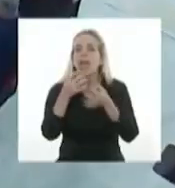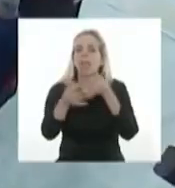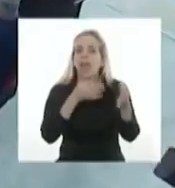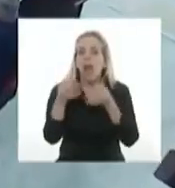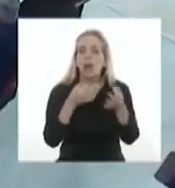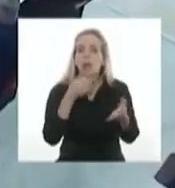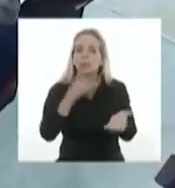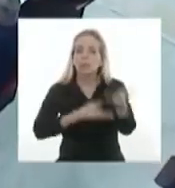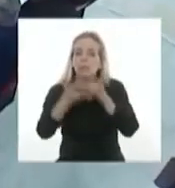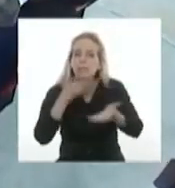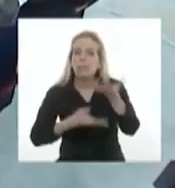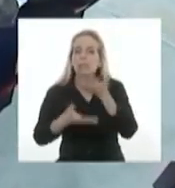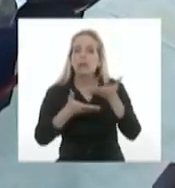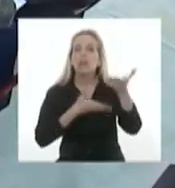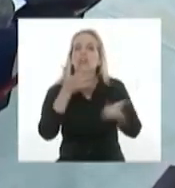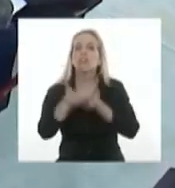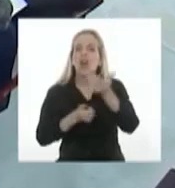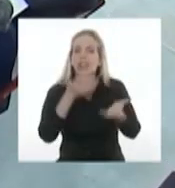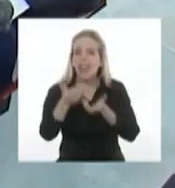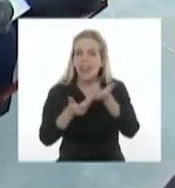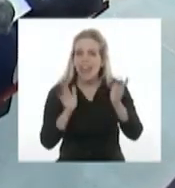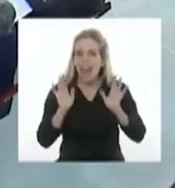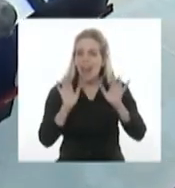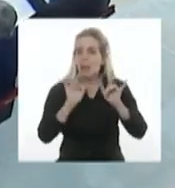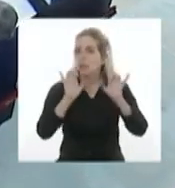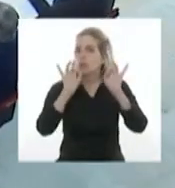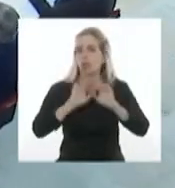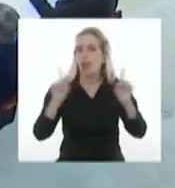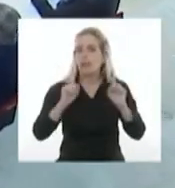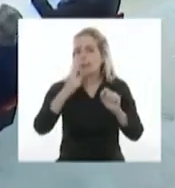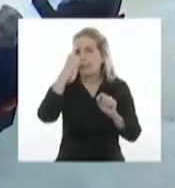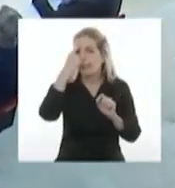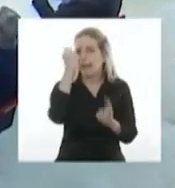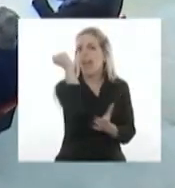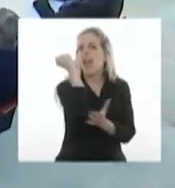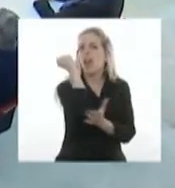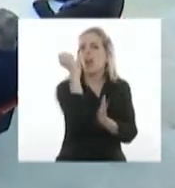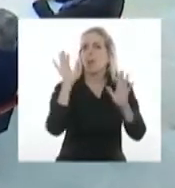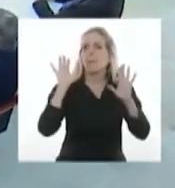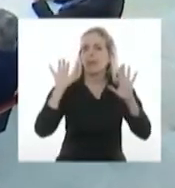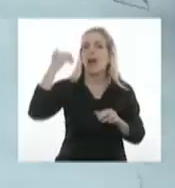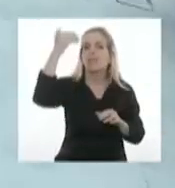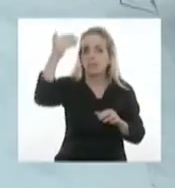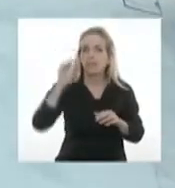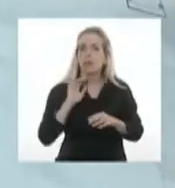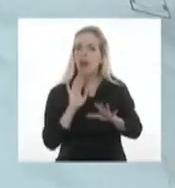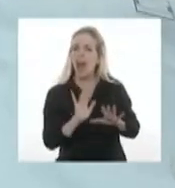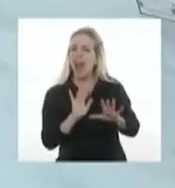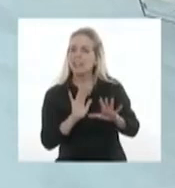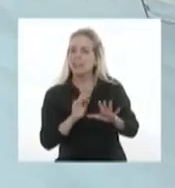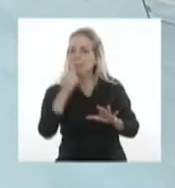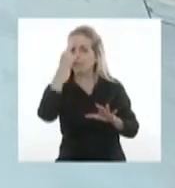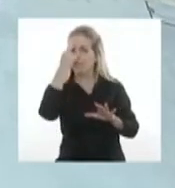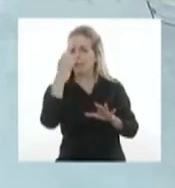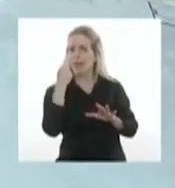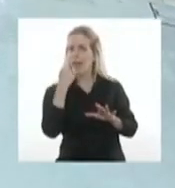que es en última instancia el fundamento del crecimiento económico. Entonces, importa por vender y comprar, pero importa también